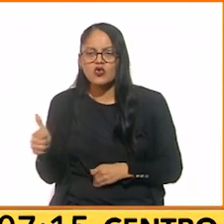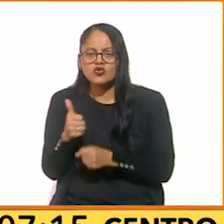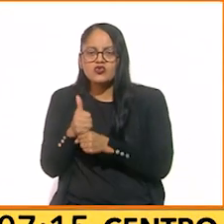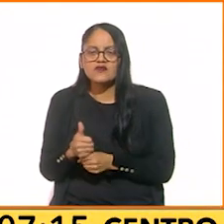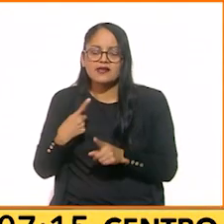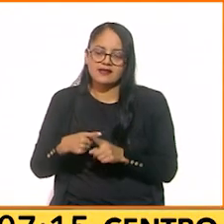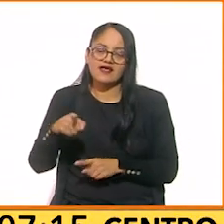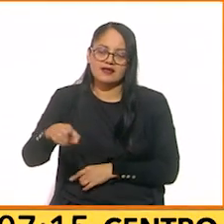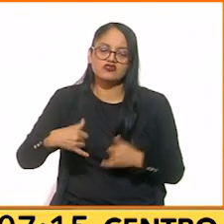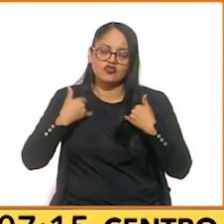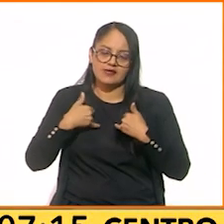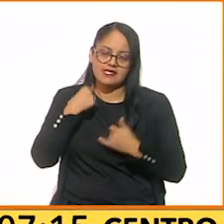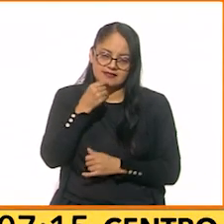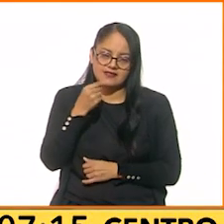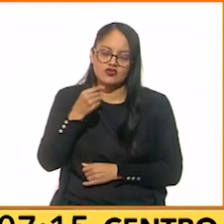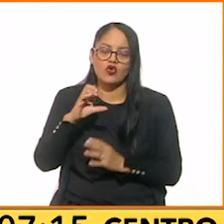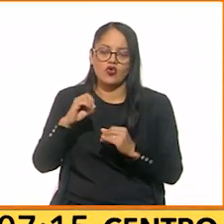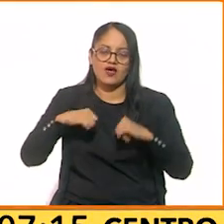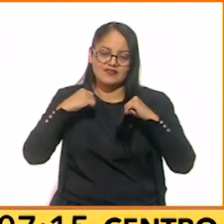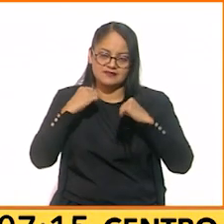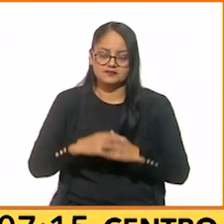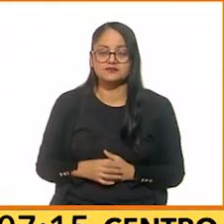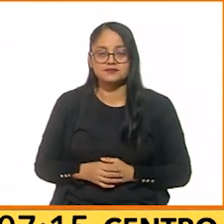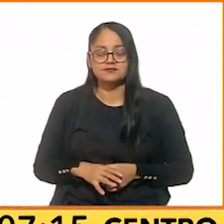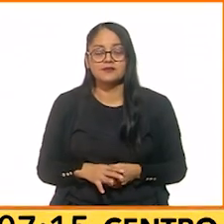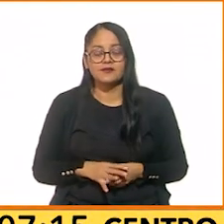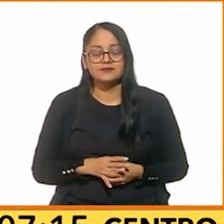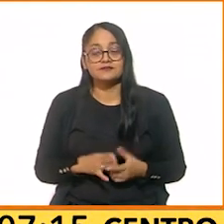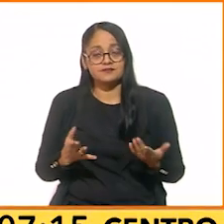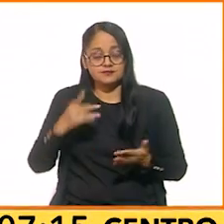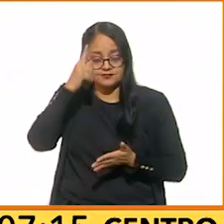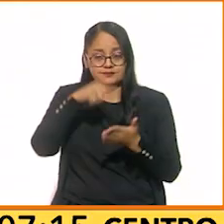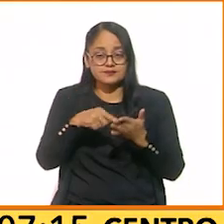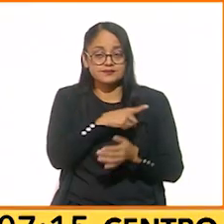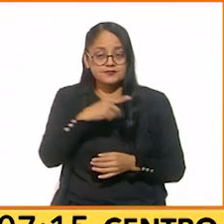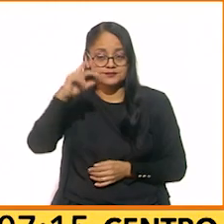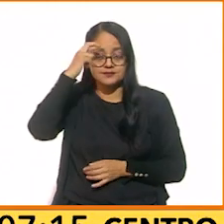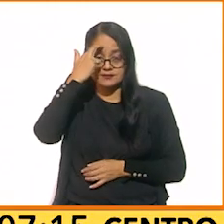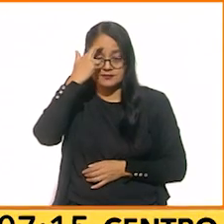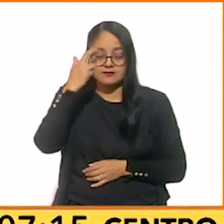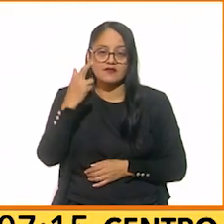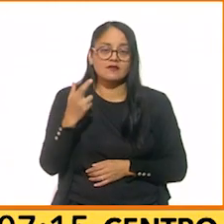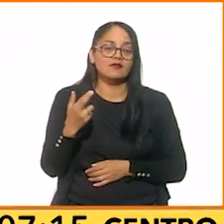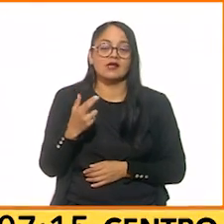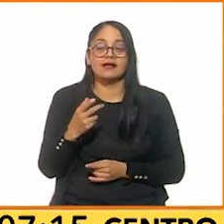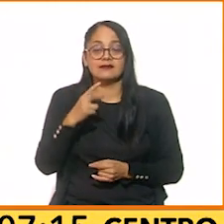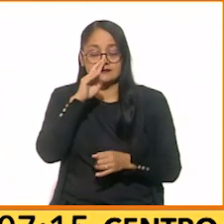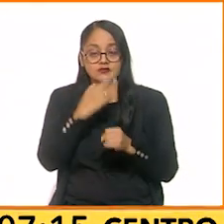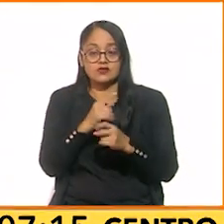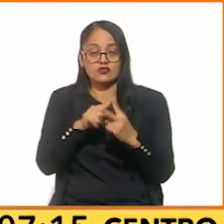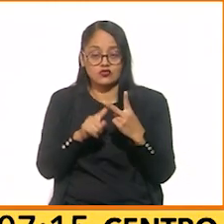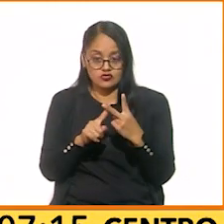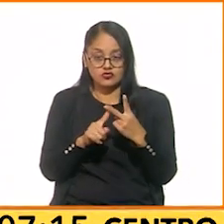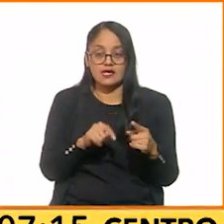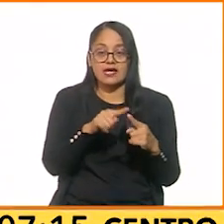menor de edad. Sin duda, Elvira, mira, yo creo que tenemos que recordar que tienen este doble rol. Son